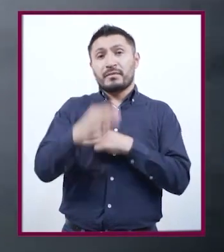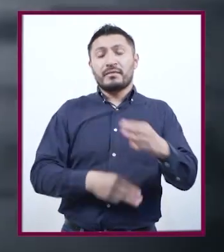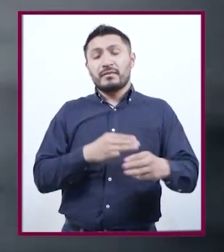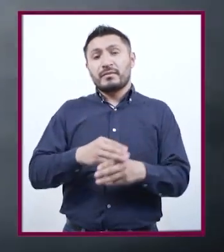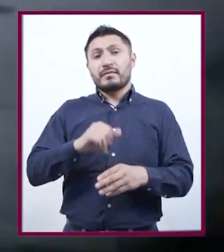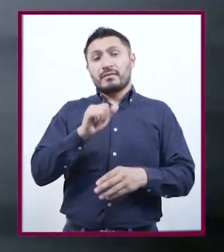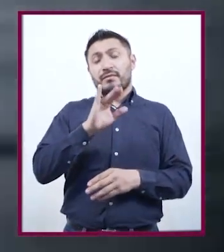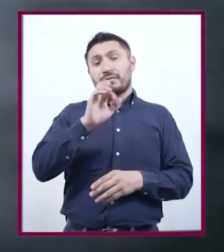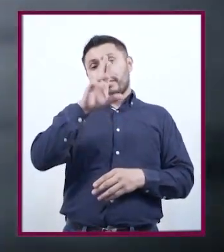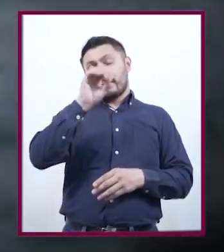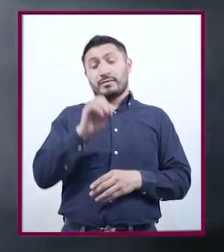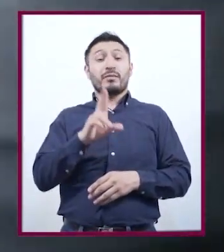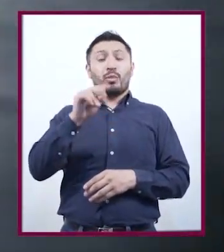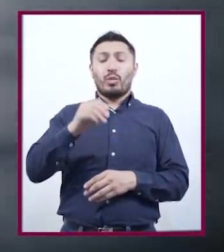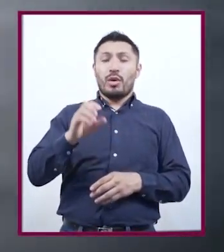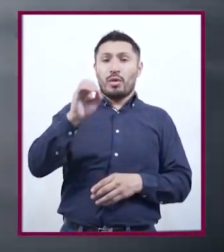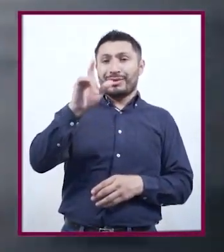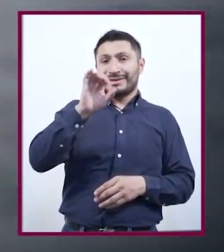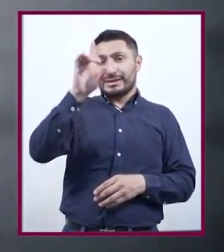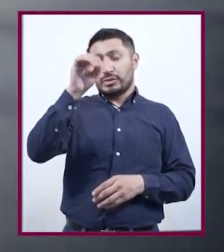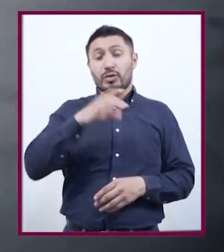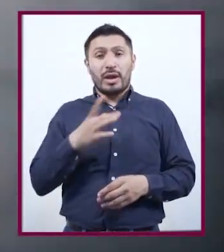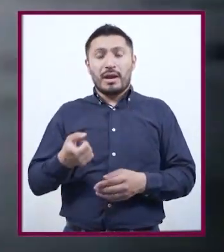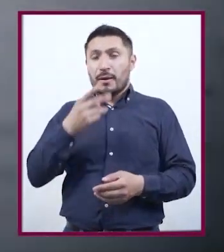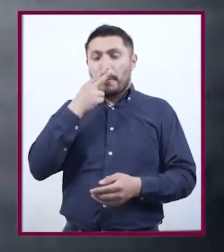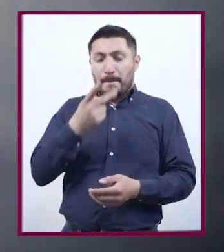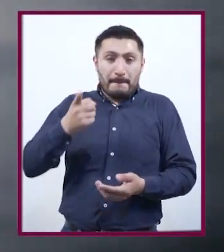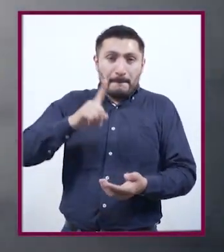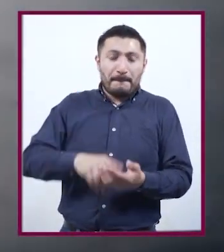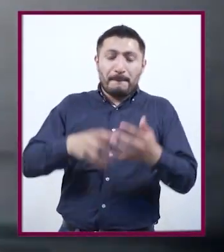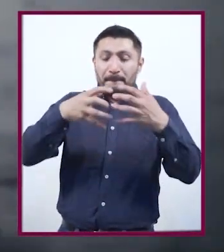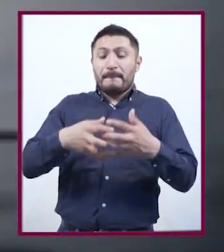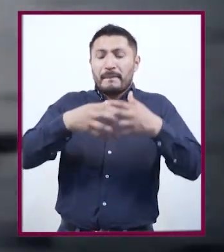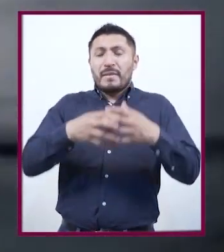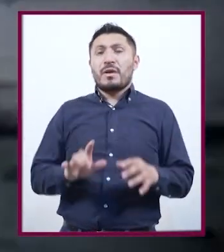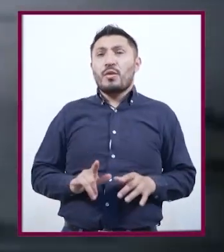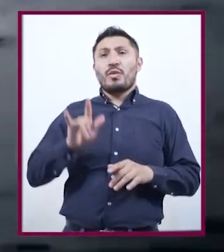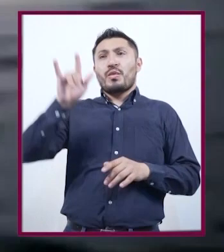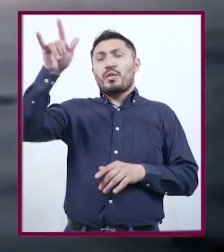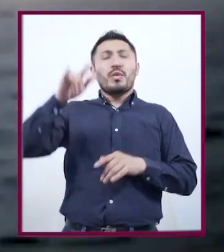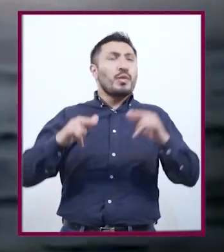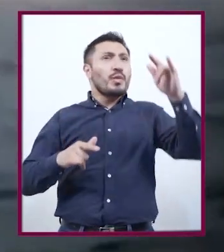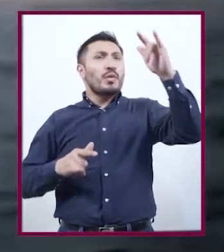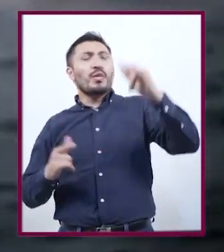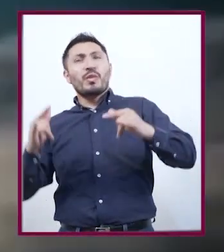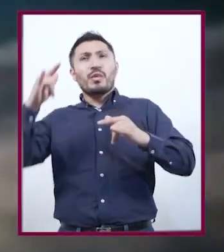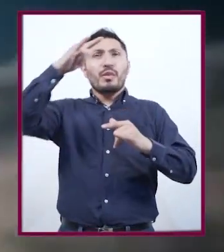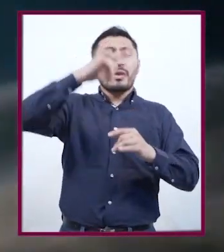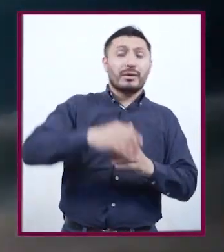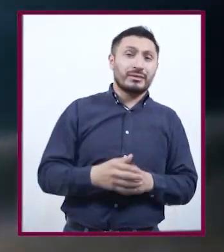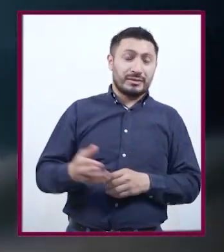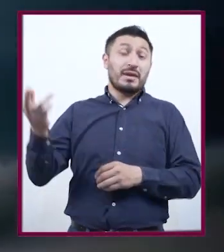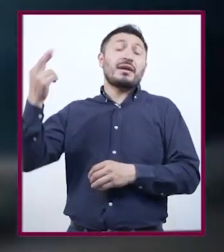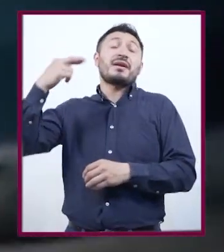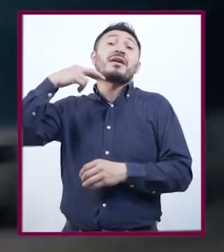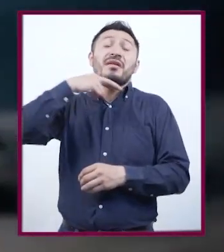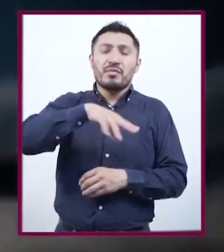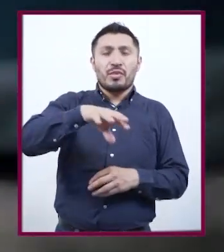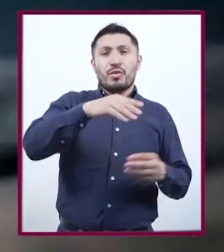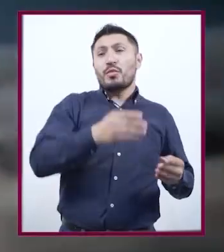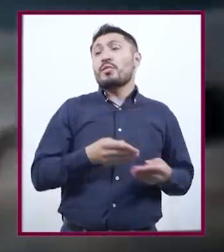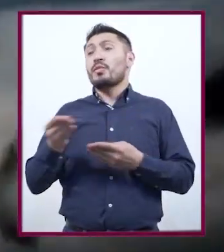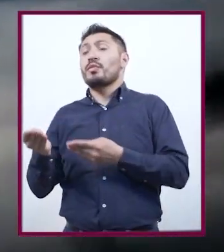acero inoxidable fue utilizado en algunos de los nuevos motores aéreos. Una vez terminada la guerra, pronto su invento se